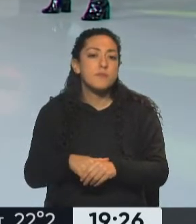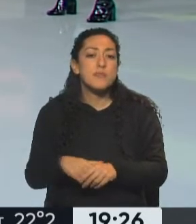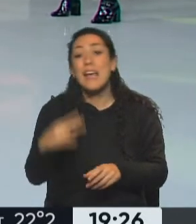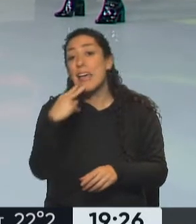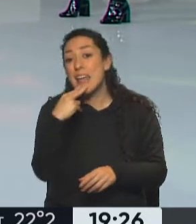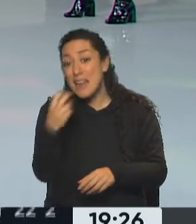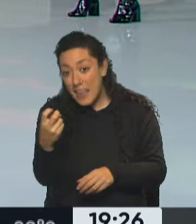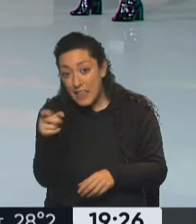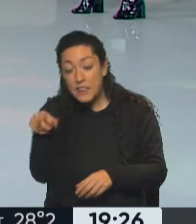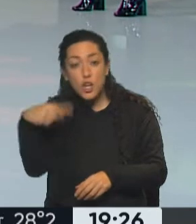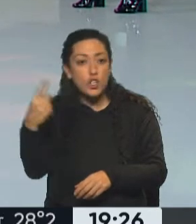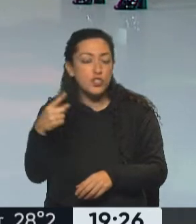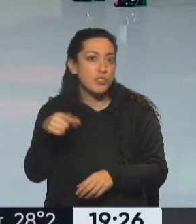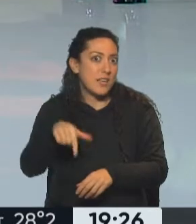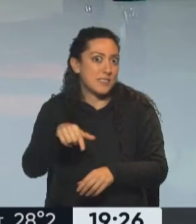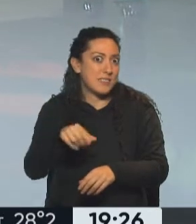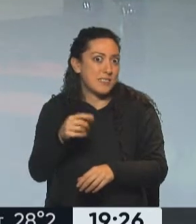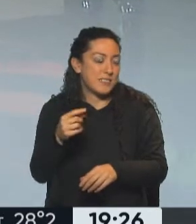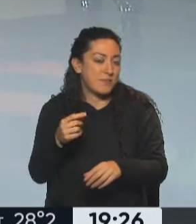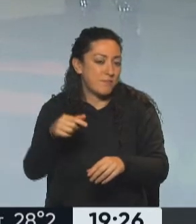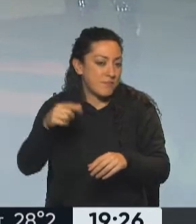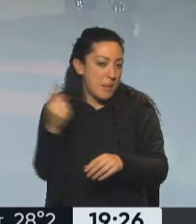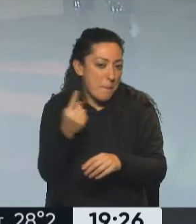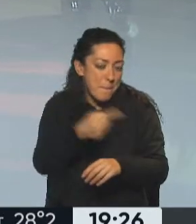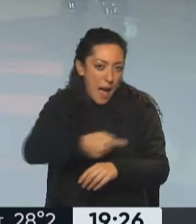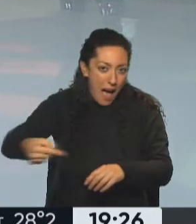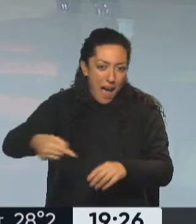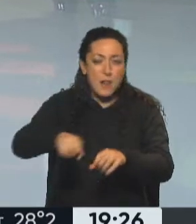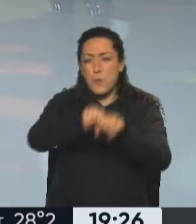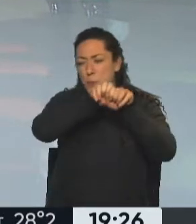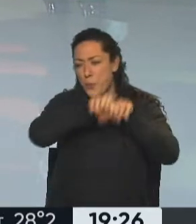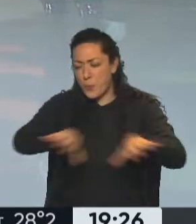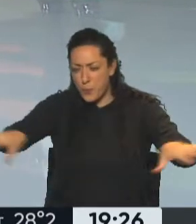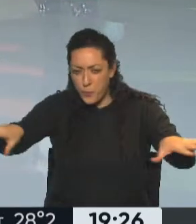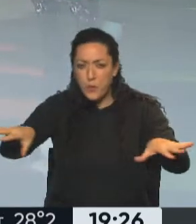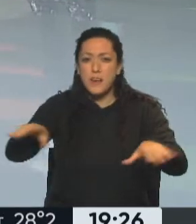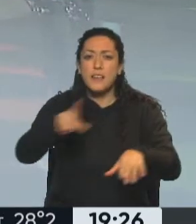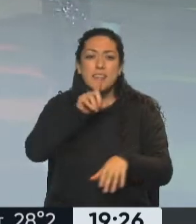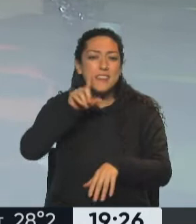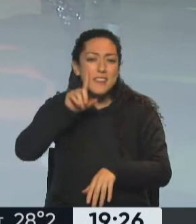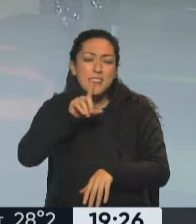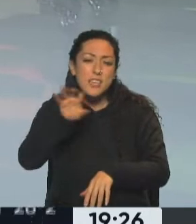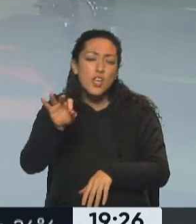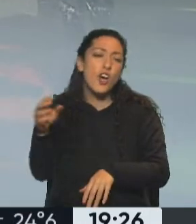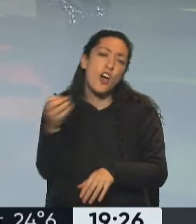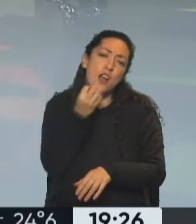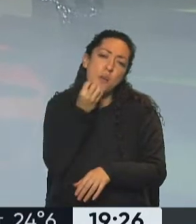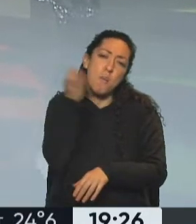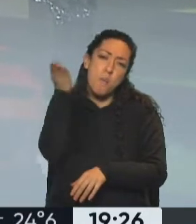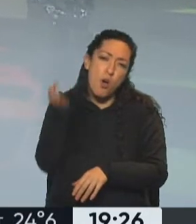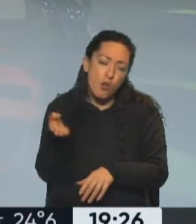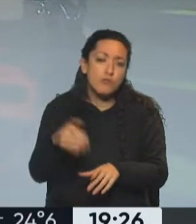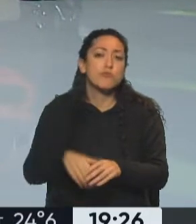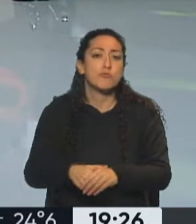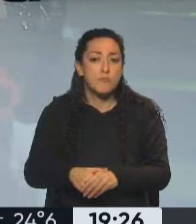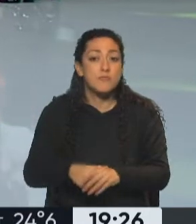eléctrico que fue boom esta semana? Es el auto eléctrico argentino. Qué simpático. Que es, mira. Es hermoso, se llama Tito y también te cuento que